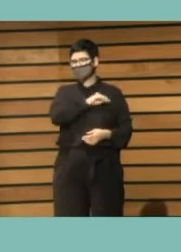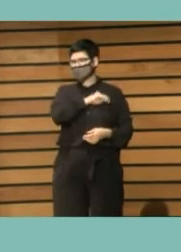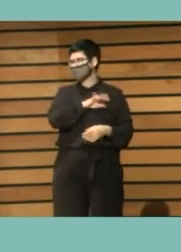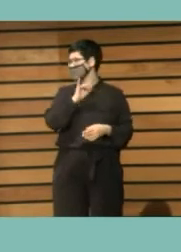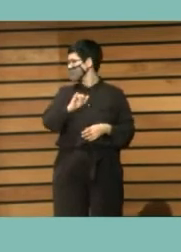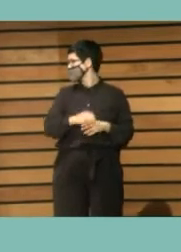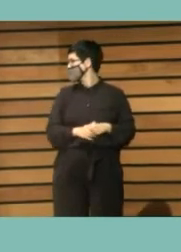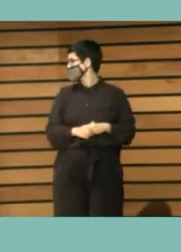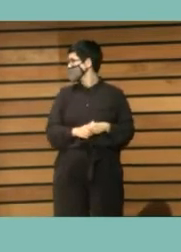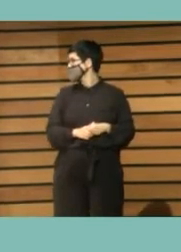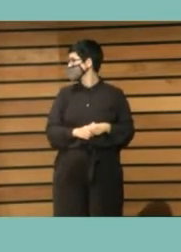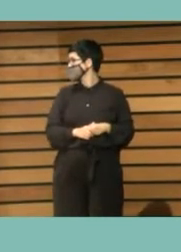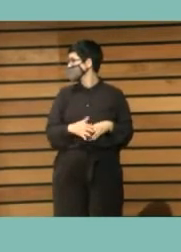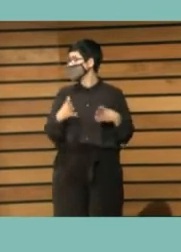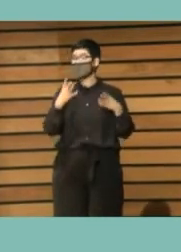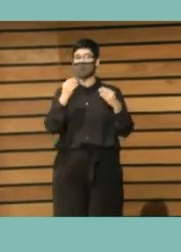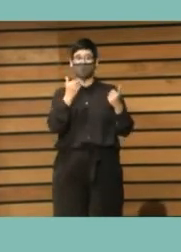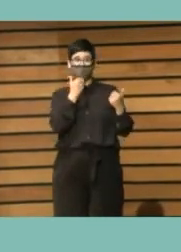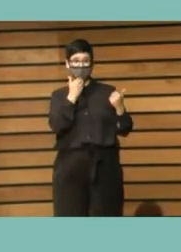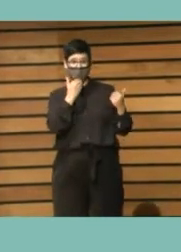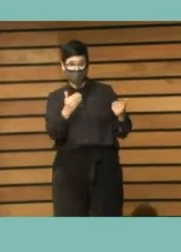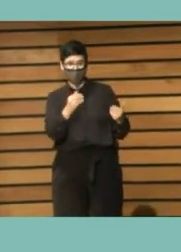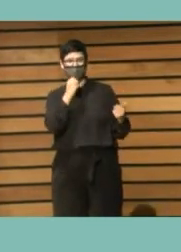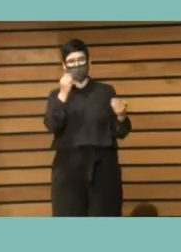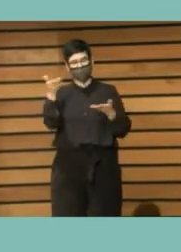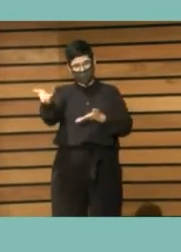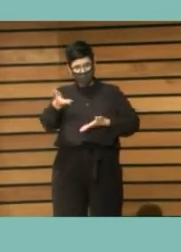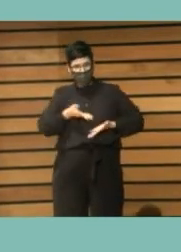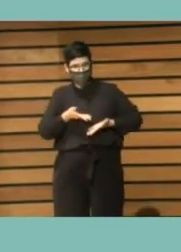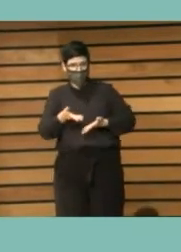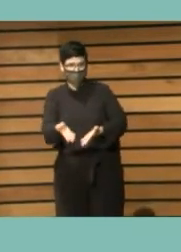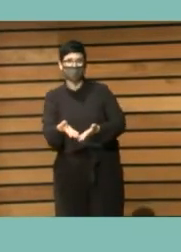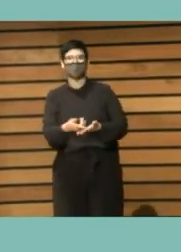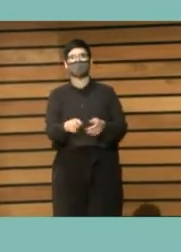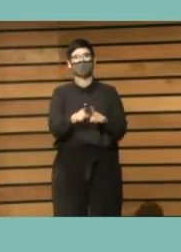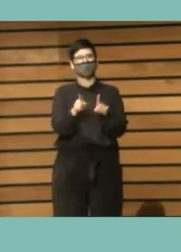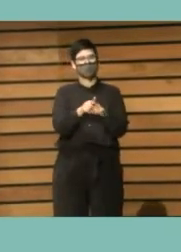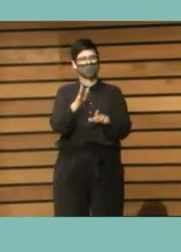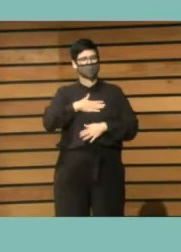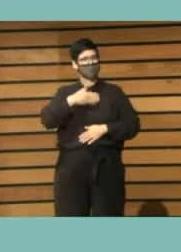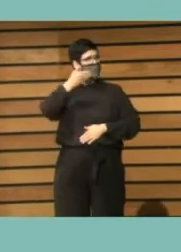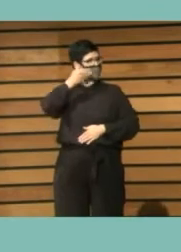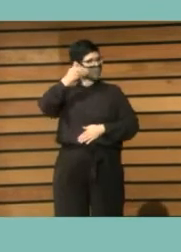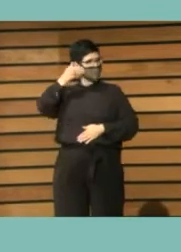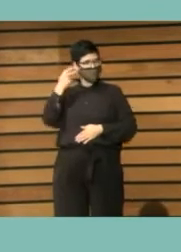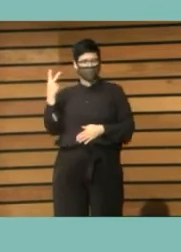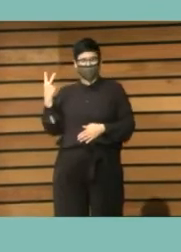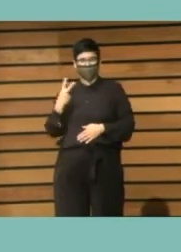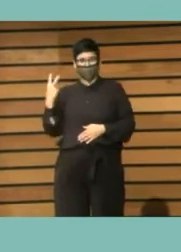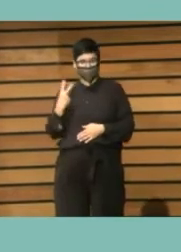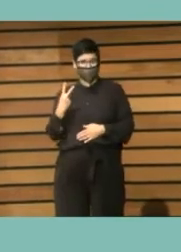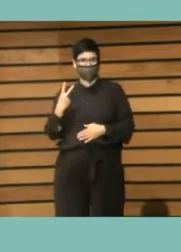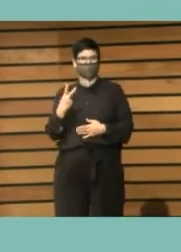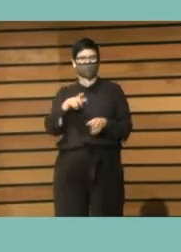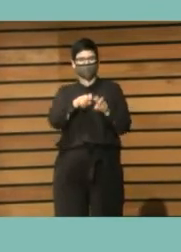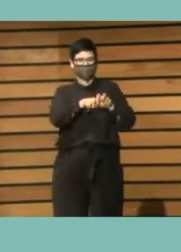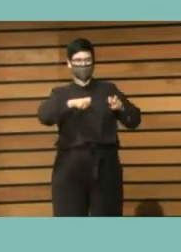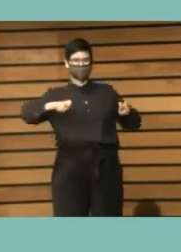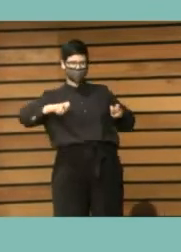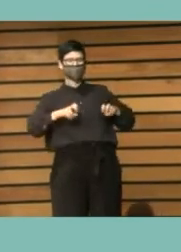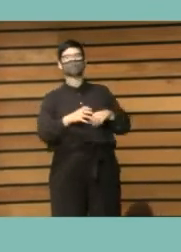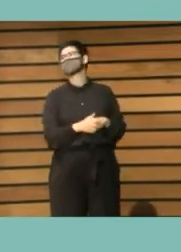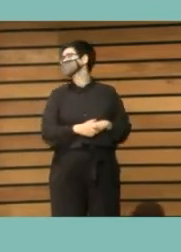Muchas gracias por la invitación. Vamos, para mí es un honor estar con Nona y Gloria en la misma mesa.